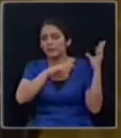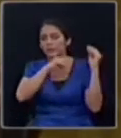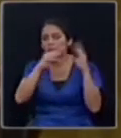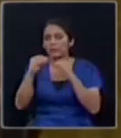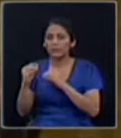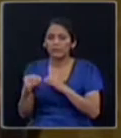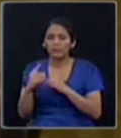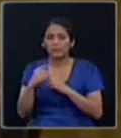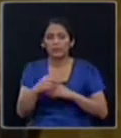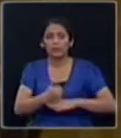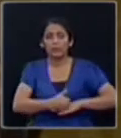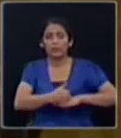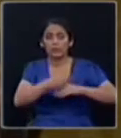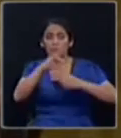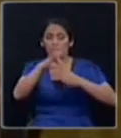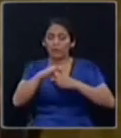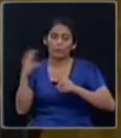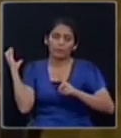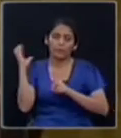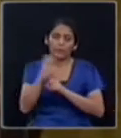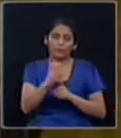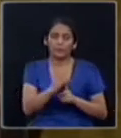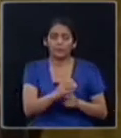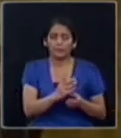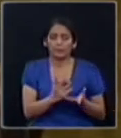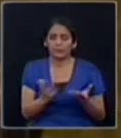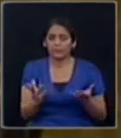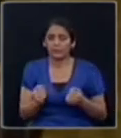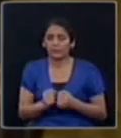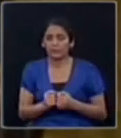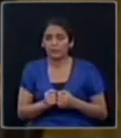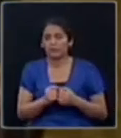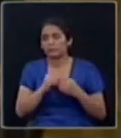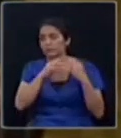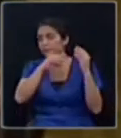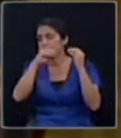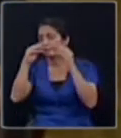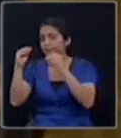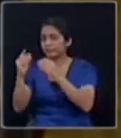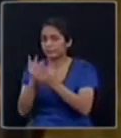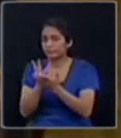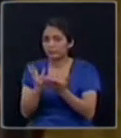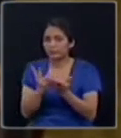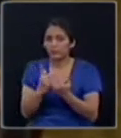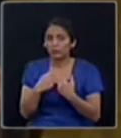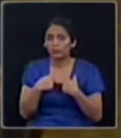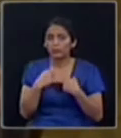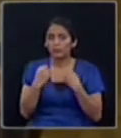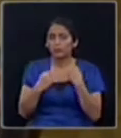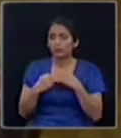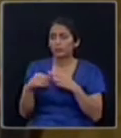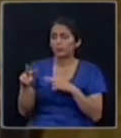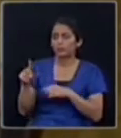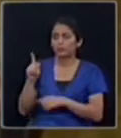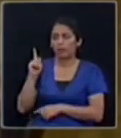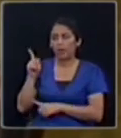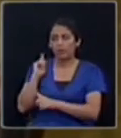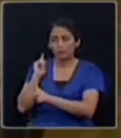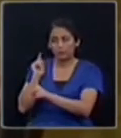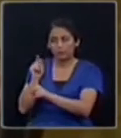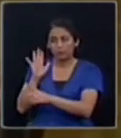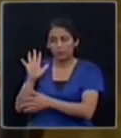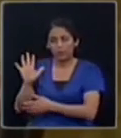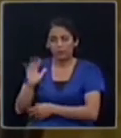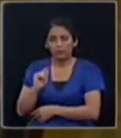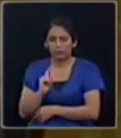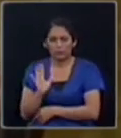institucionalidad. En esa estrategia optaron por el desprestigio y no hubo miramientos para con nadie, ni siquiera para con nuestras familias y